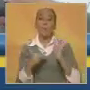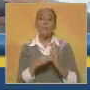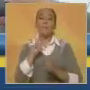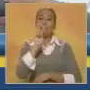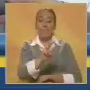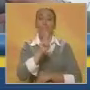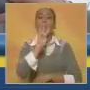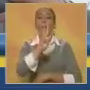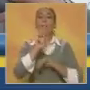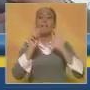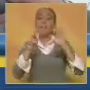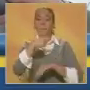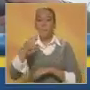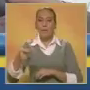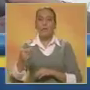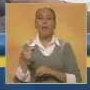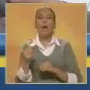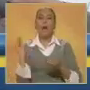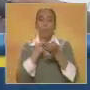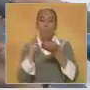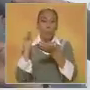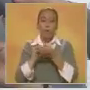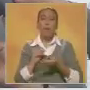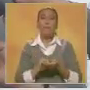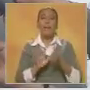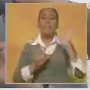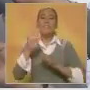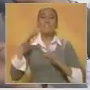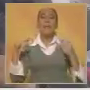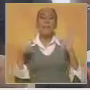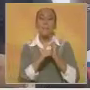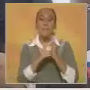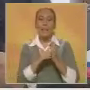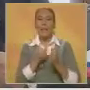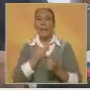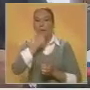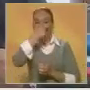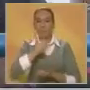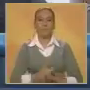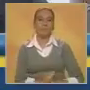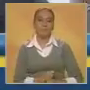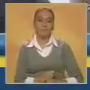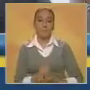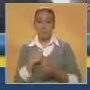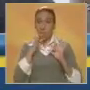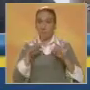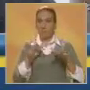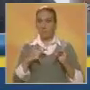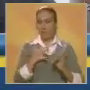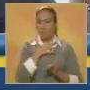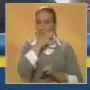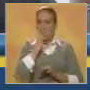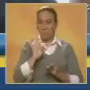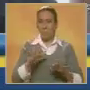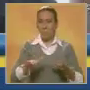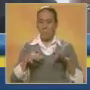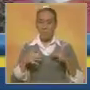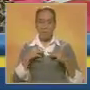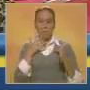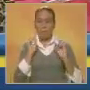8.347 personas y se han instalado 15.905 prótesis. Fina, me quedaron bien buenas.